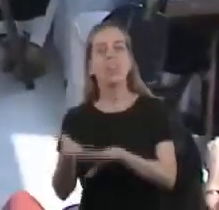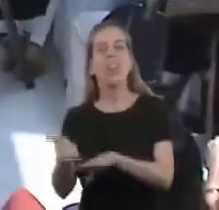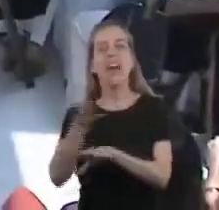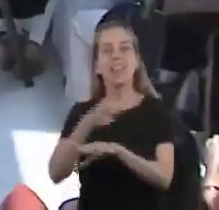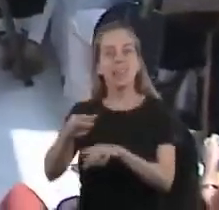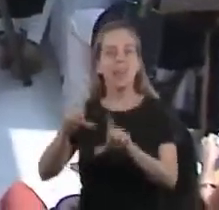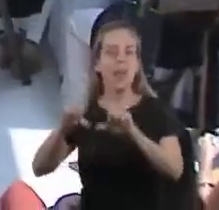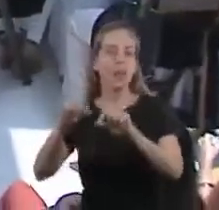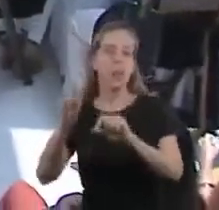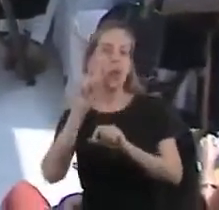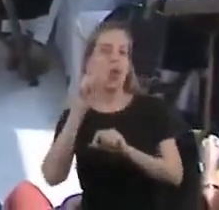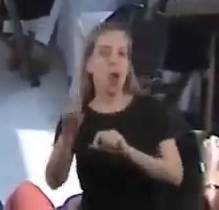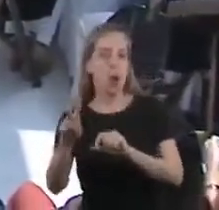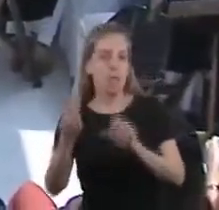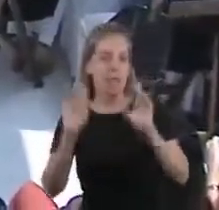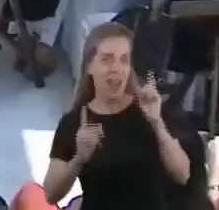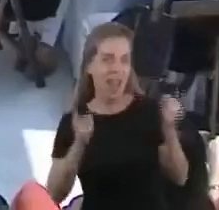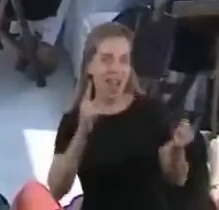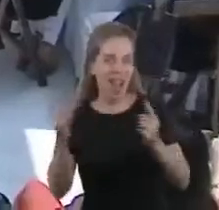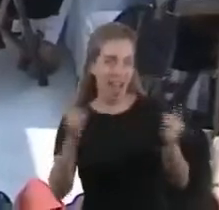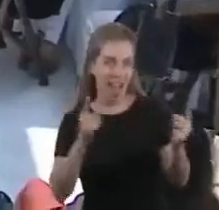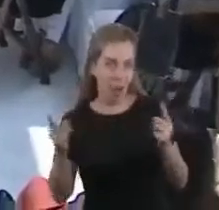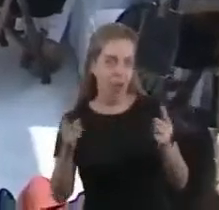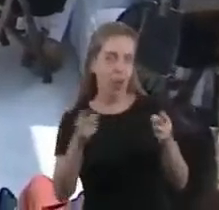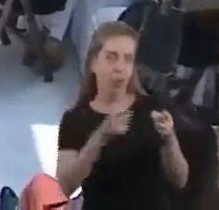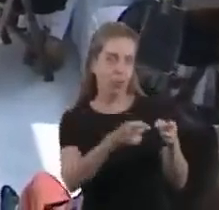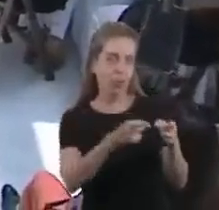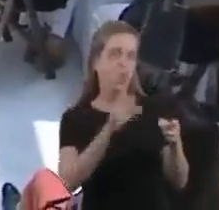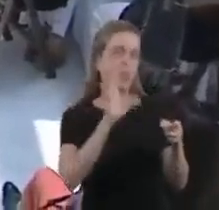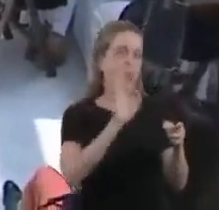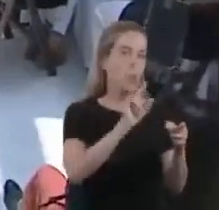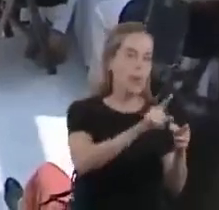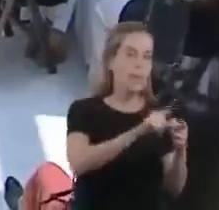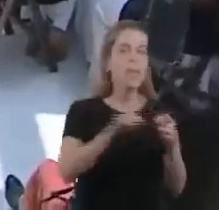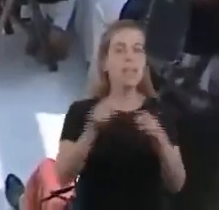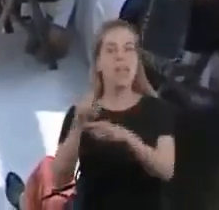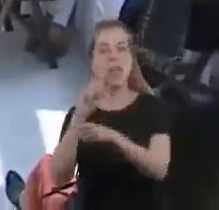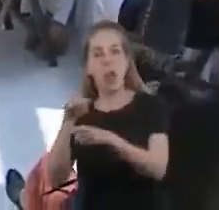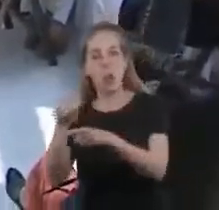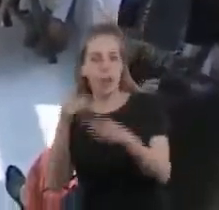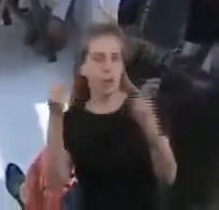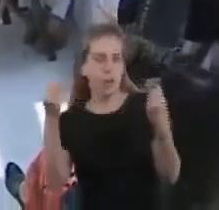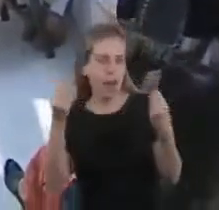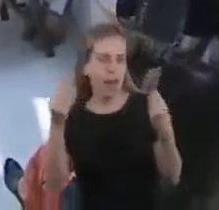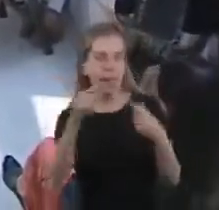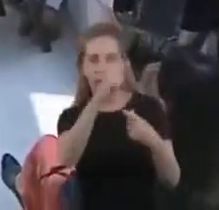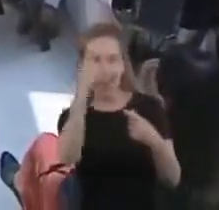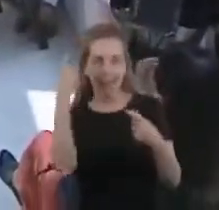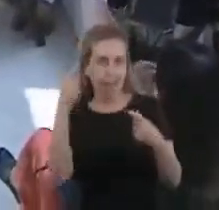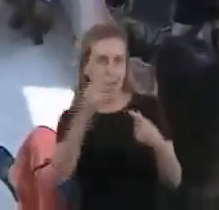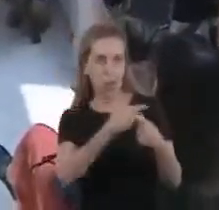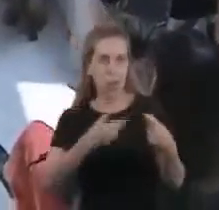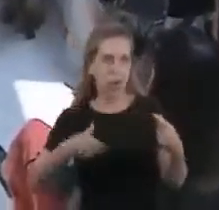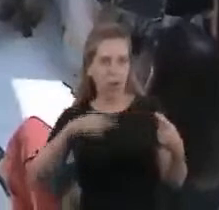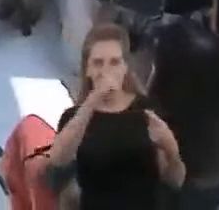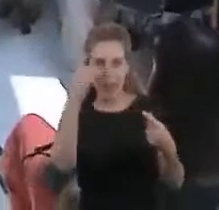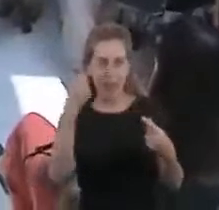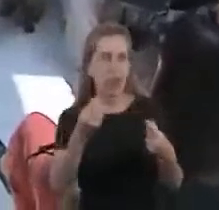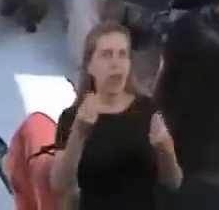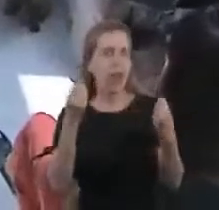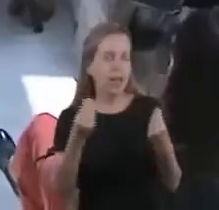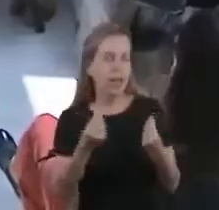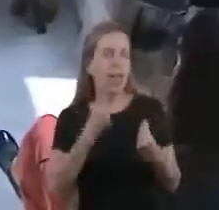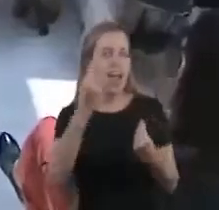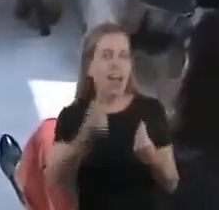número 2.000. Cada una de estas cifras representa para todo el Estado Nacional una nueva persona